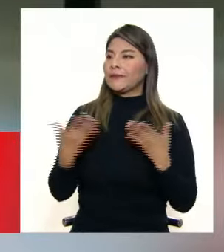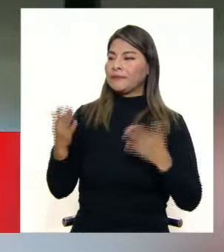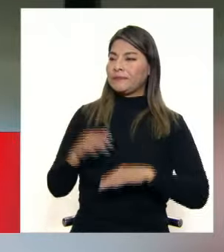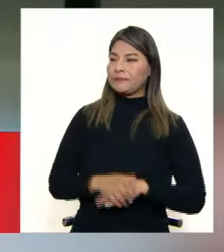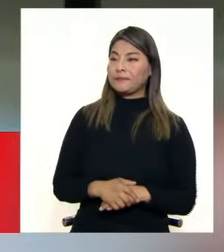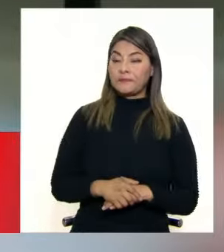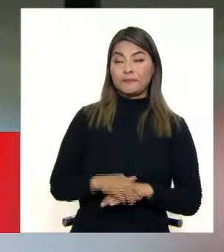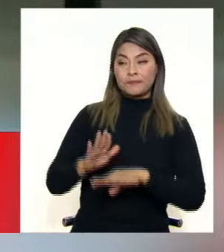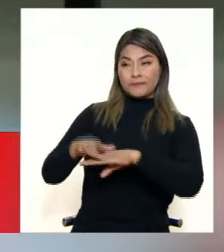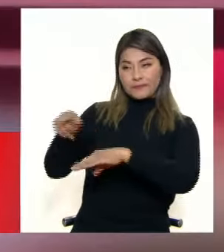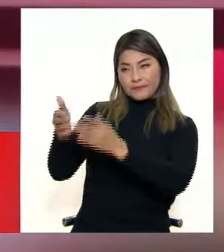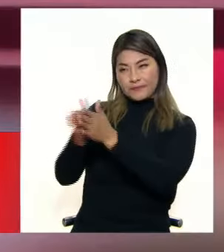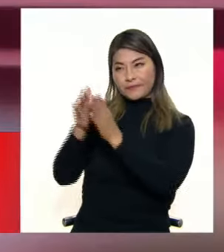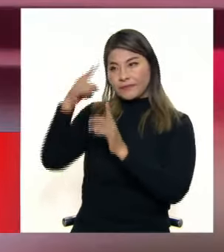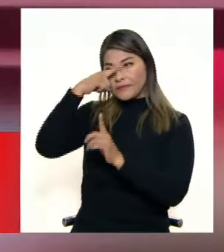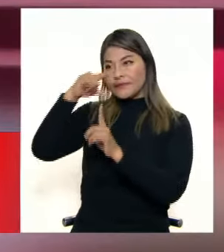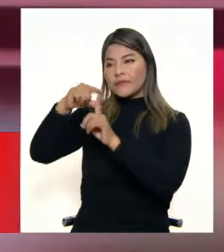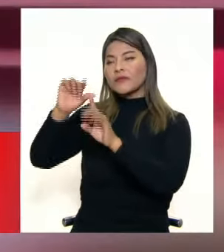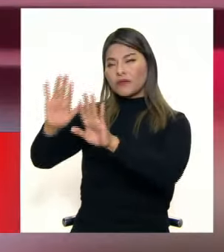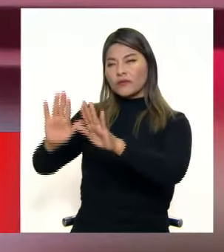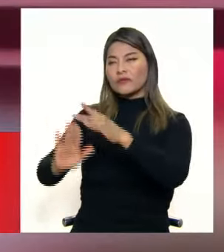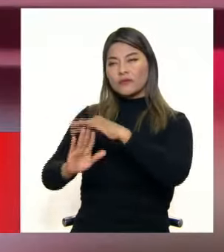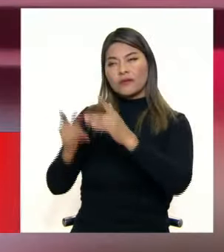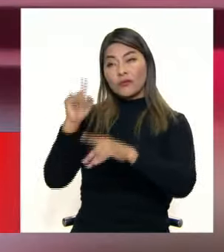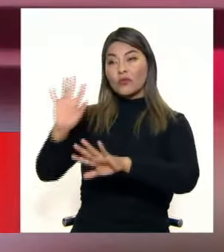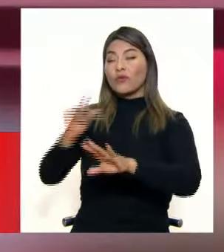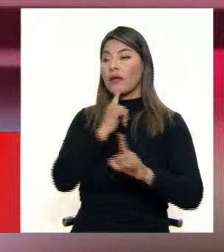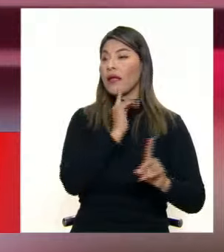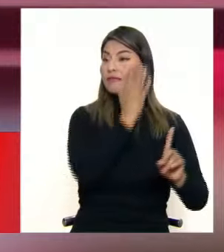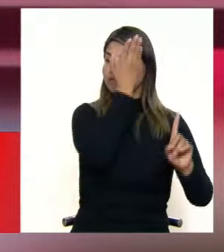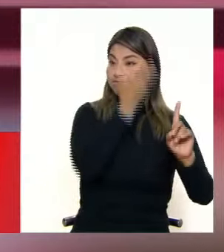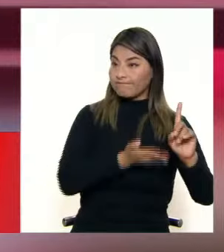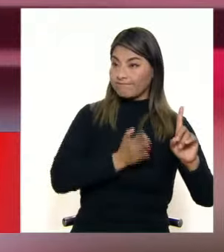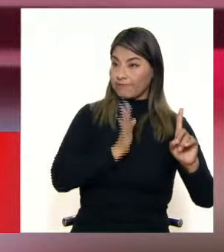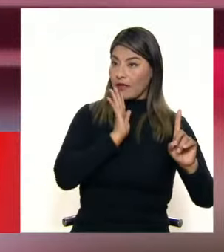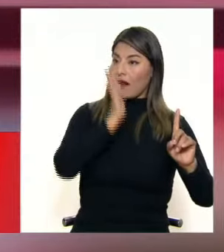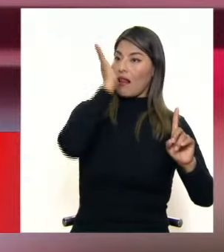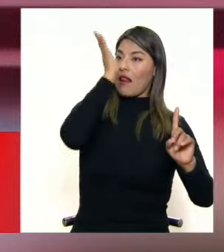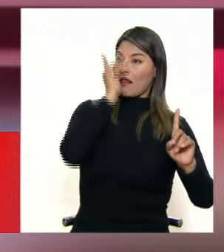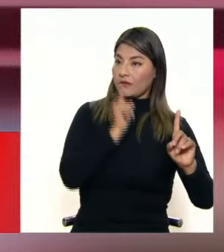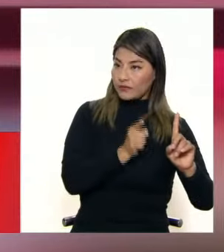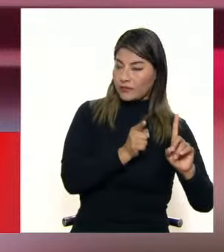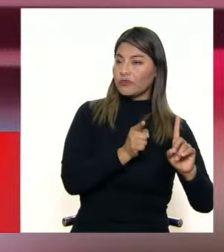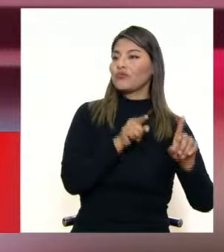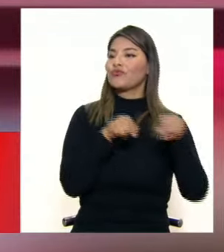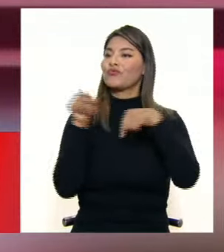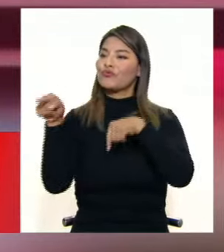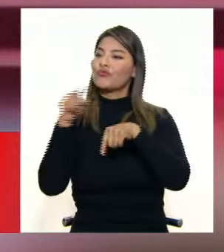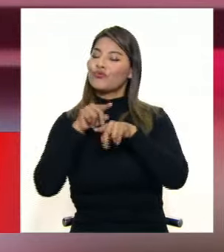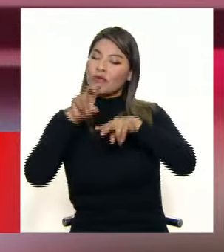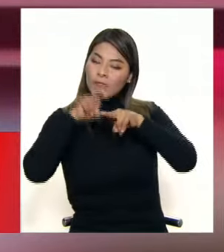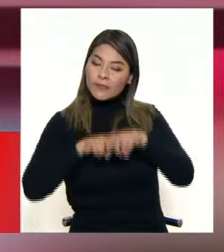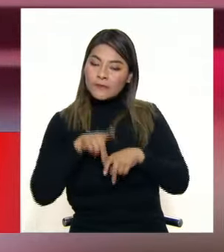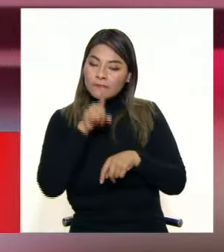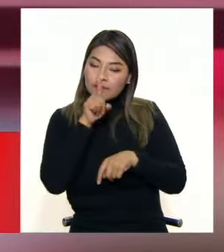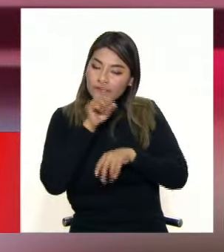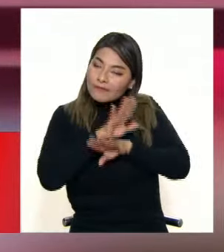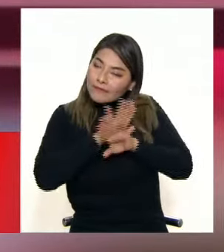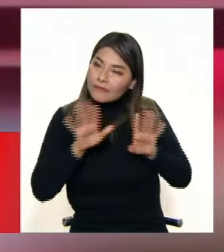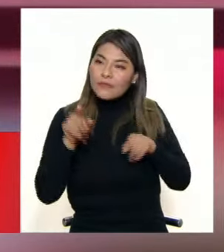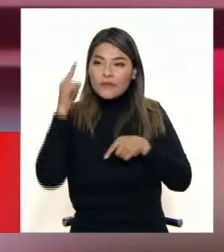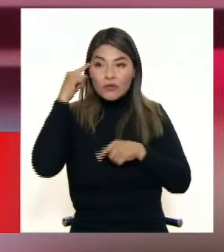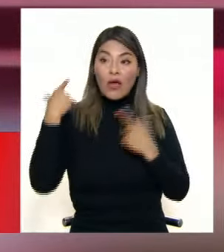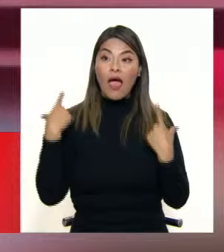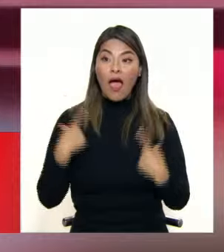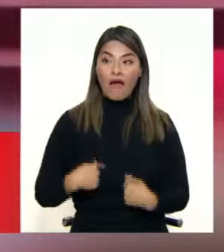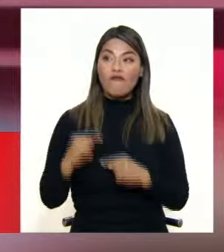A ver, señor Alejandro Toledo Manrique, mientras el Ministerio Público habla, usted solamente escucha, ya su abogado va a